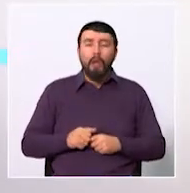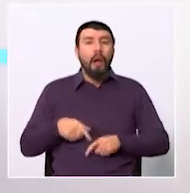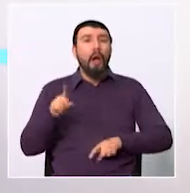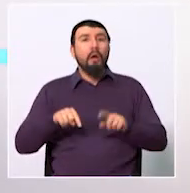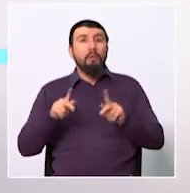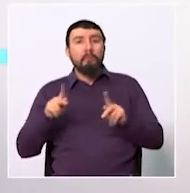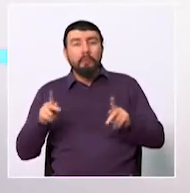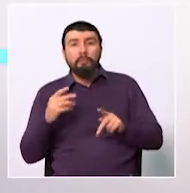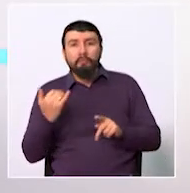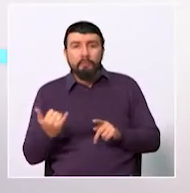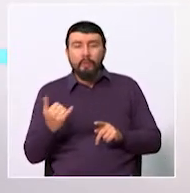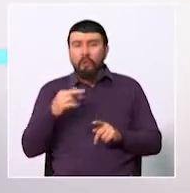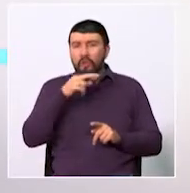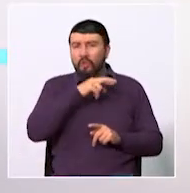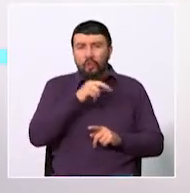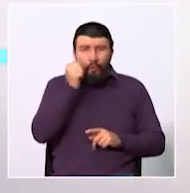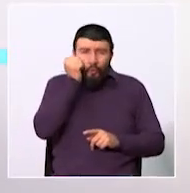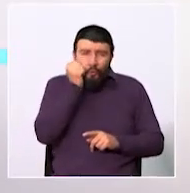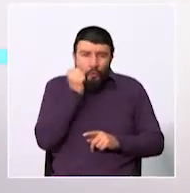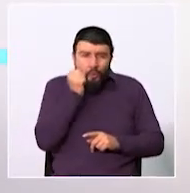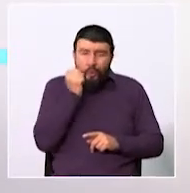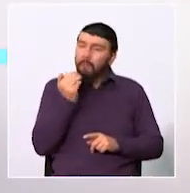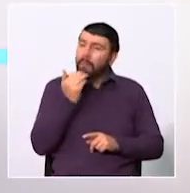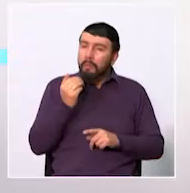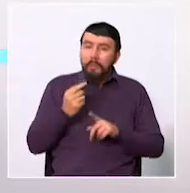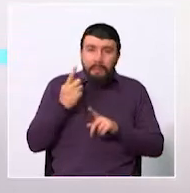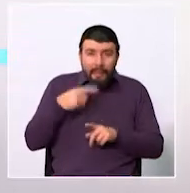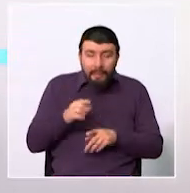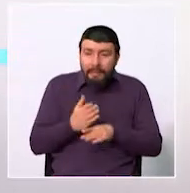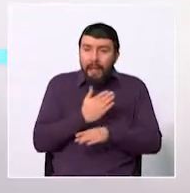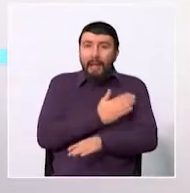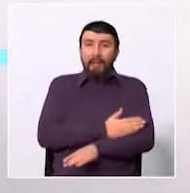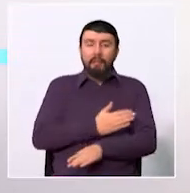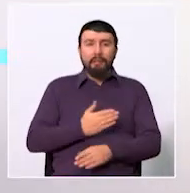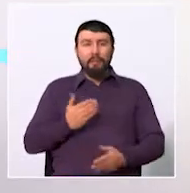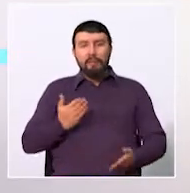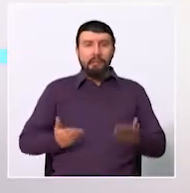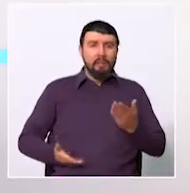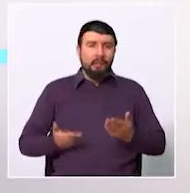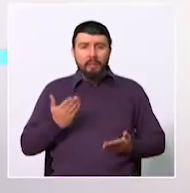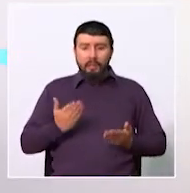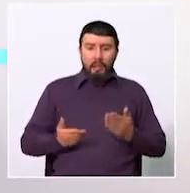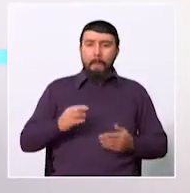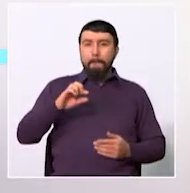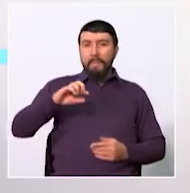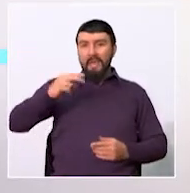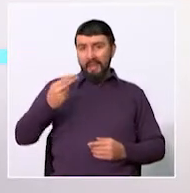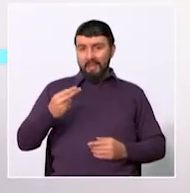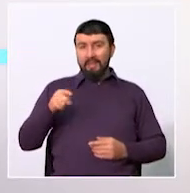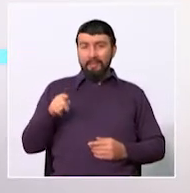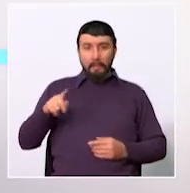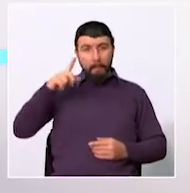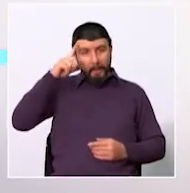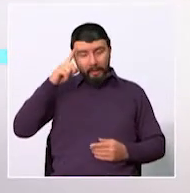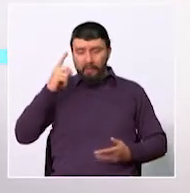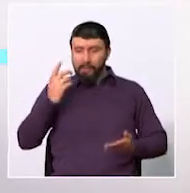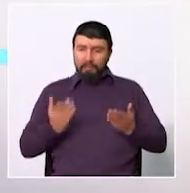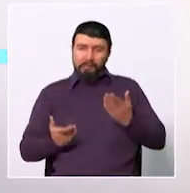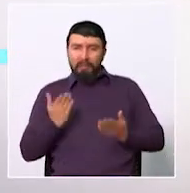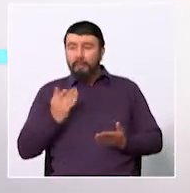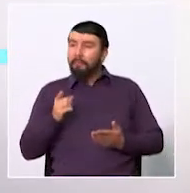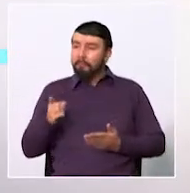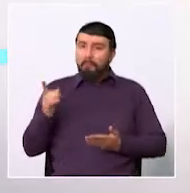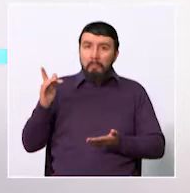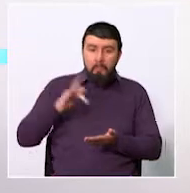tener el periodo menstrual en estos días antes empiezan a tener una alteración en el ph vaginal y eso permite que